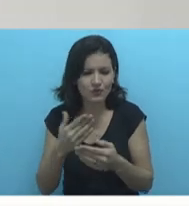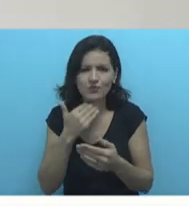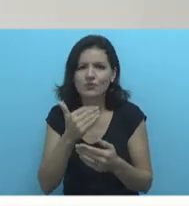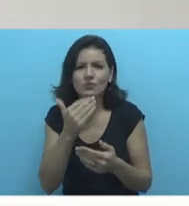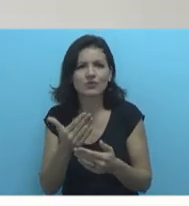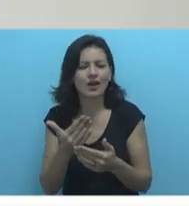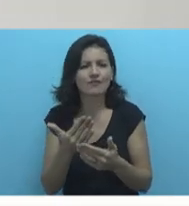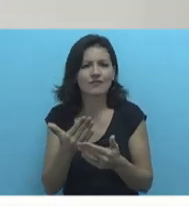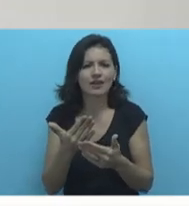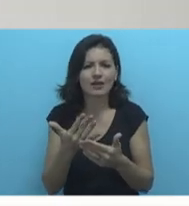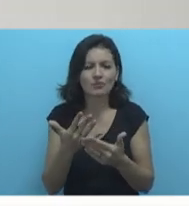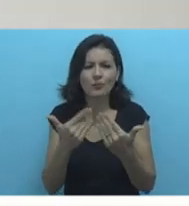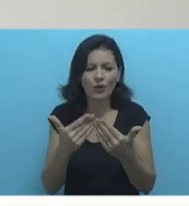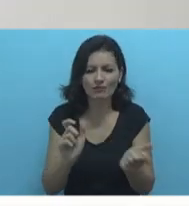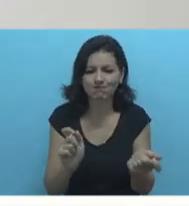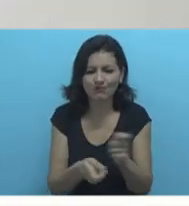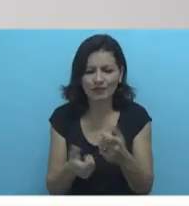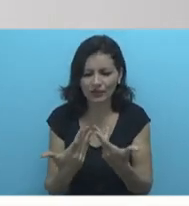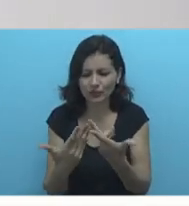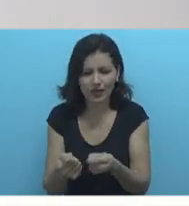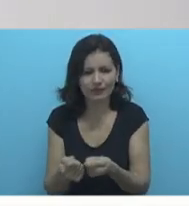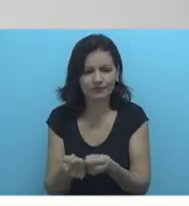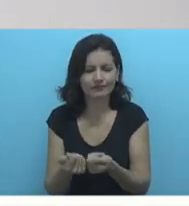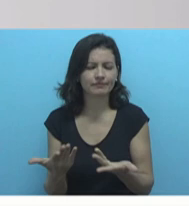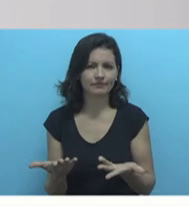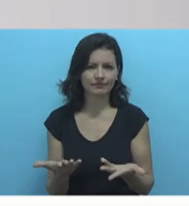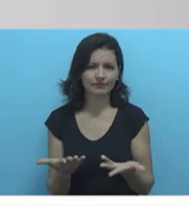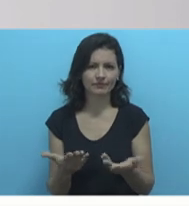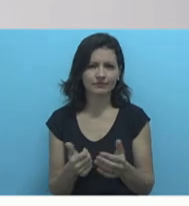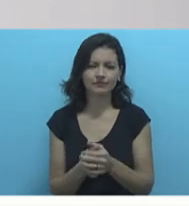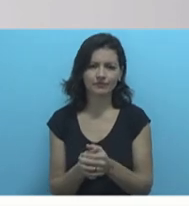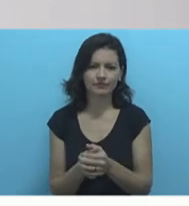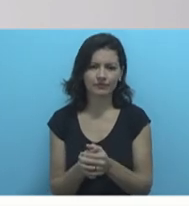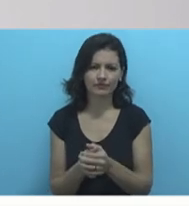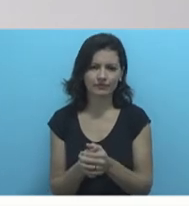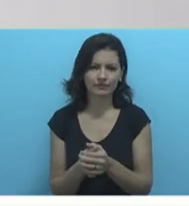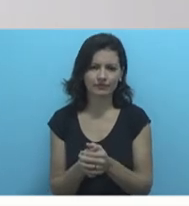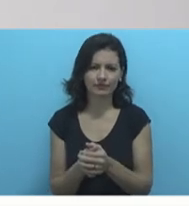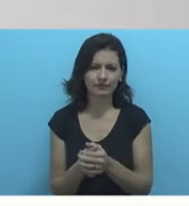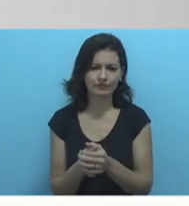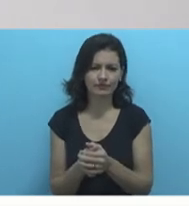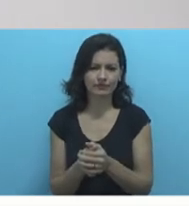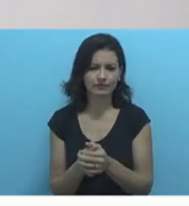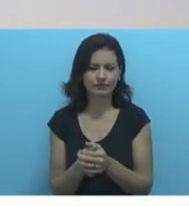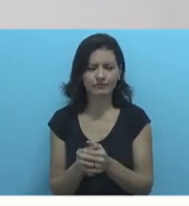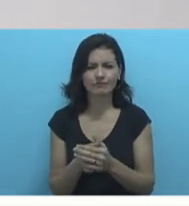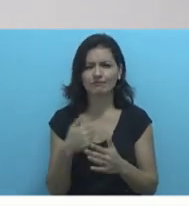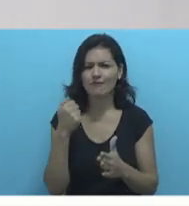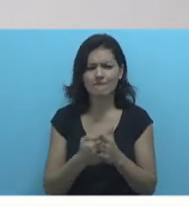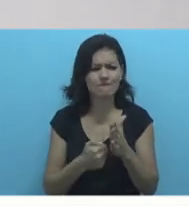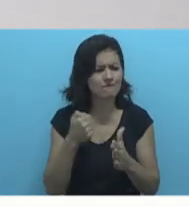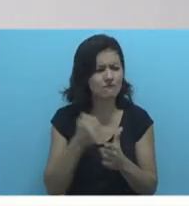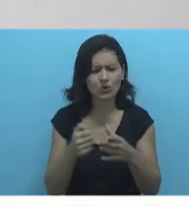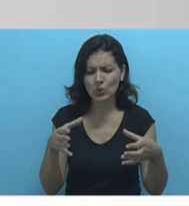no haber logrado modificarlo. Entonces yo quiero, en honor al esfuerzo denodado de esos